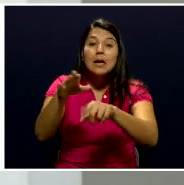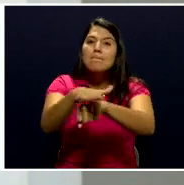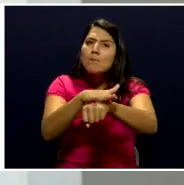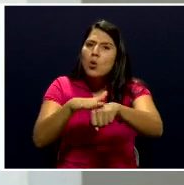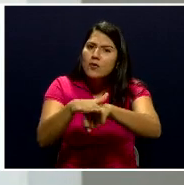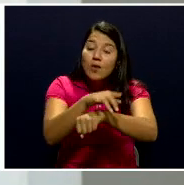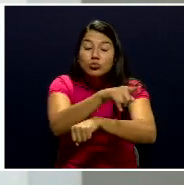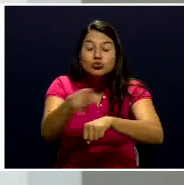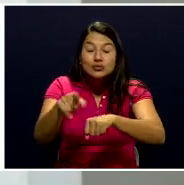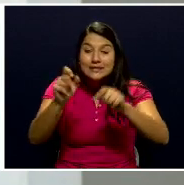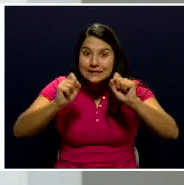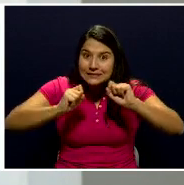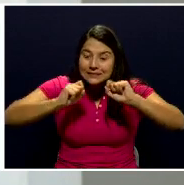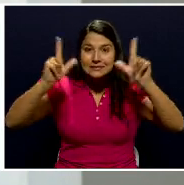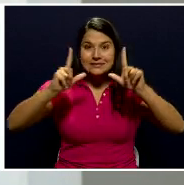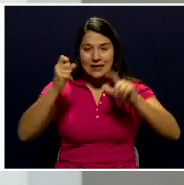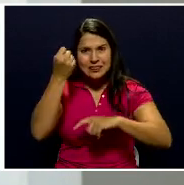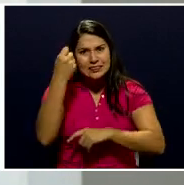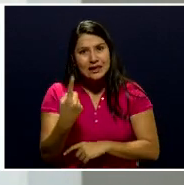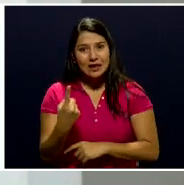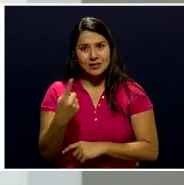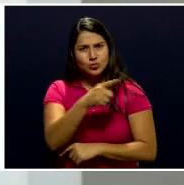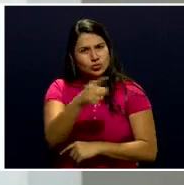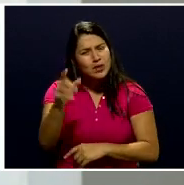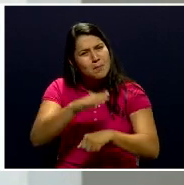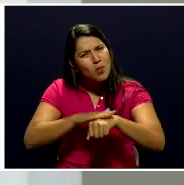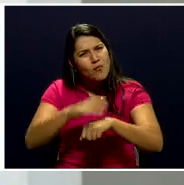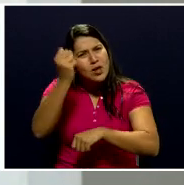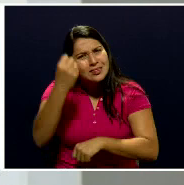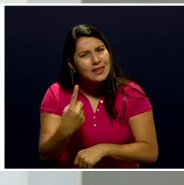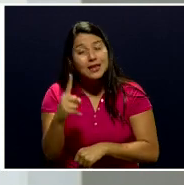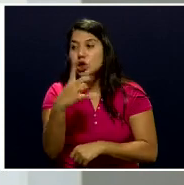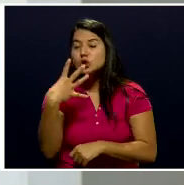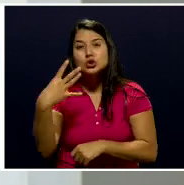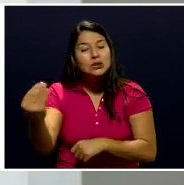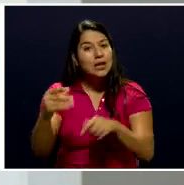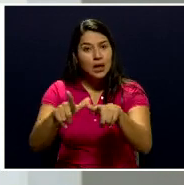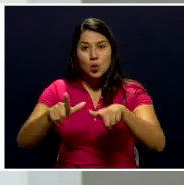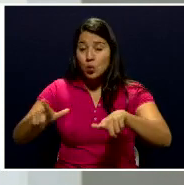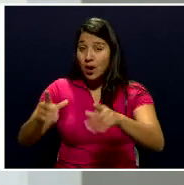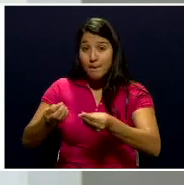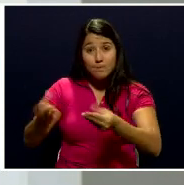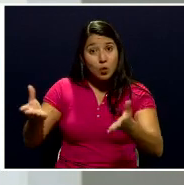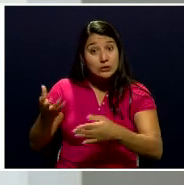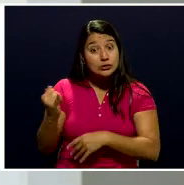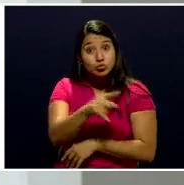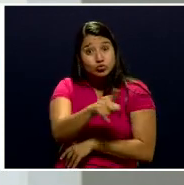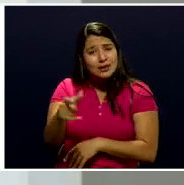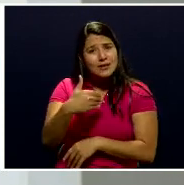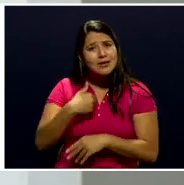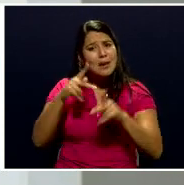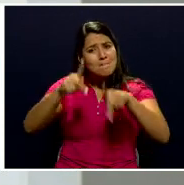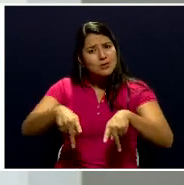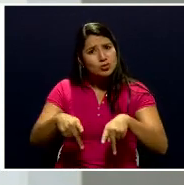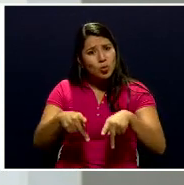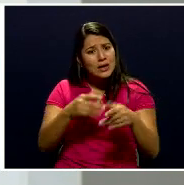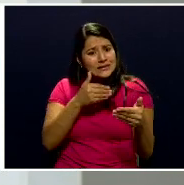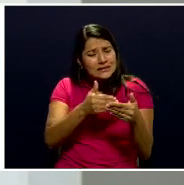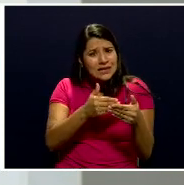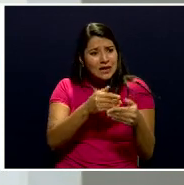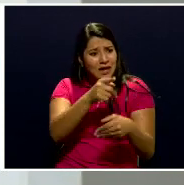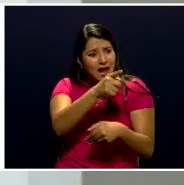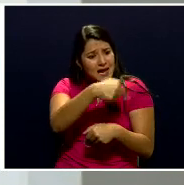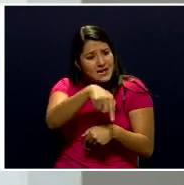favor, reaccionen, no se vayan a lugares públicos. Si tienen personas con factores de riesgo,